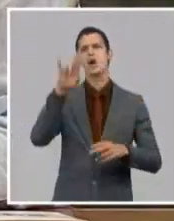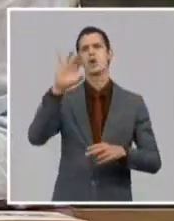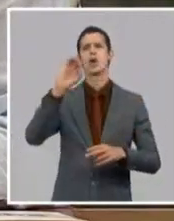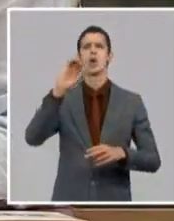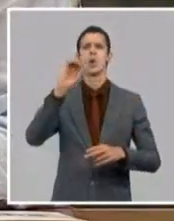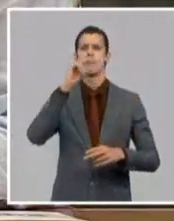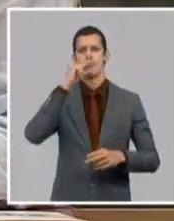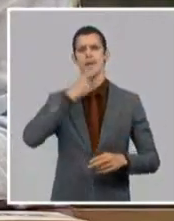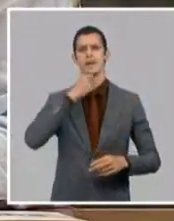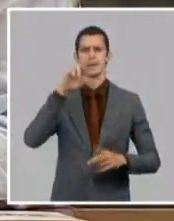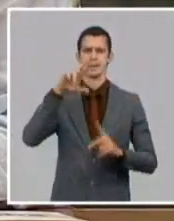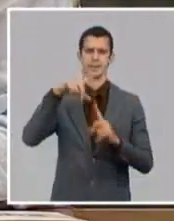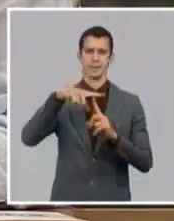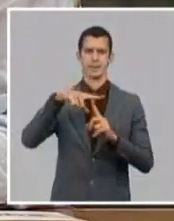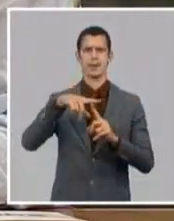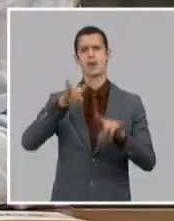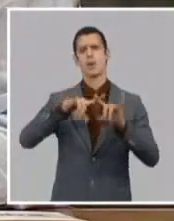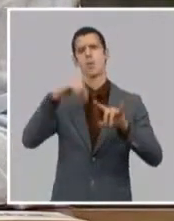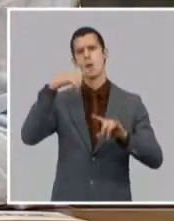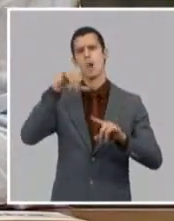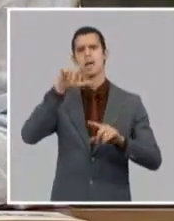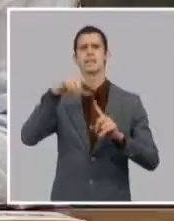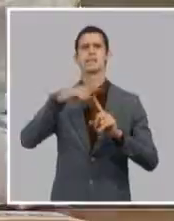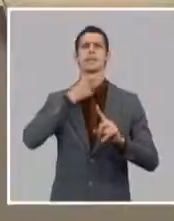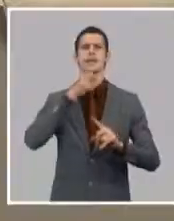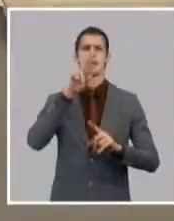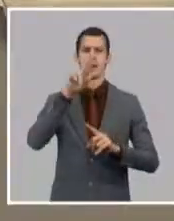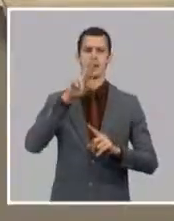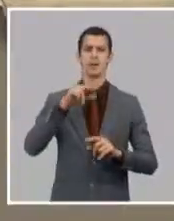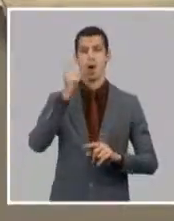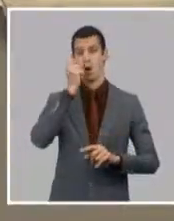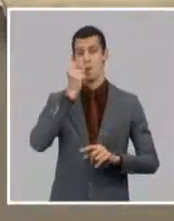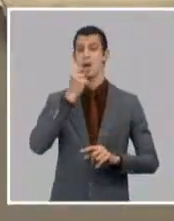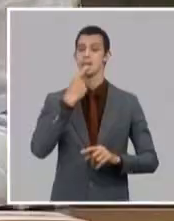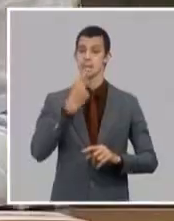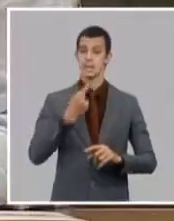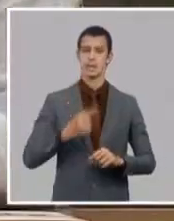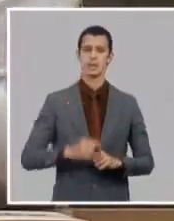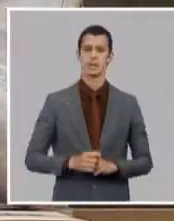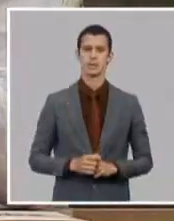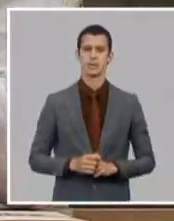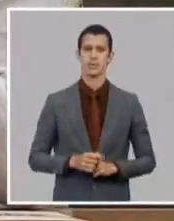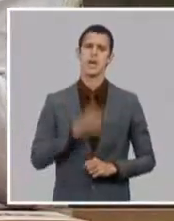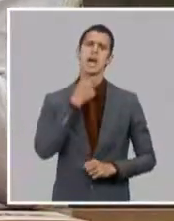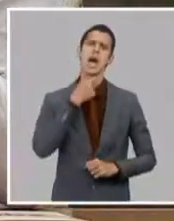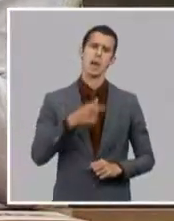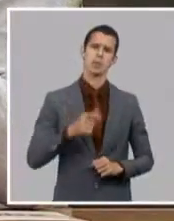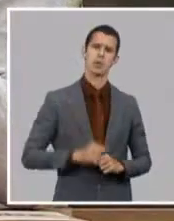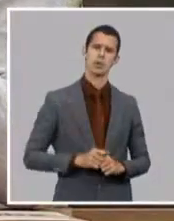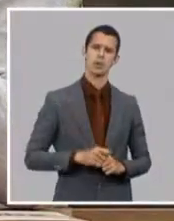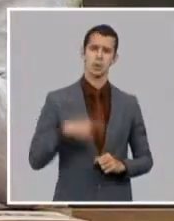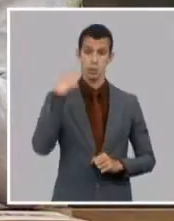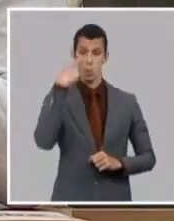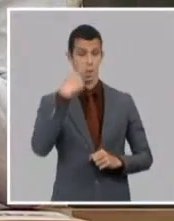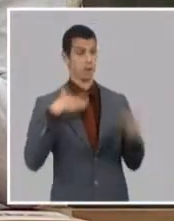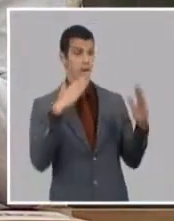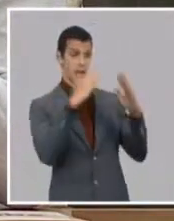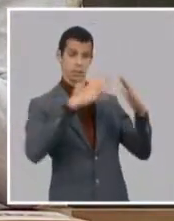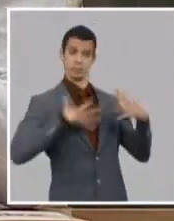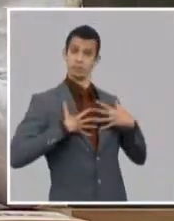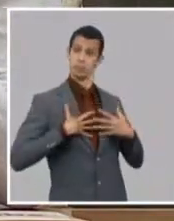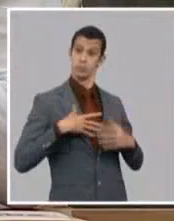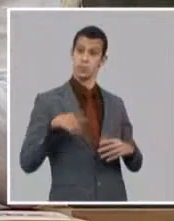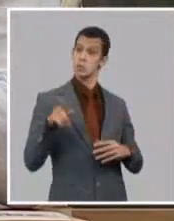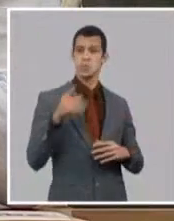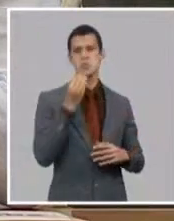manera, yo diría, súper genial. Si le interesa mi casa y no me la puede comprar, es porque no se la quiero vender